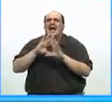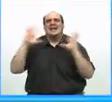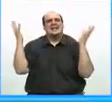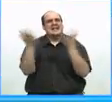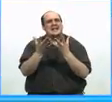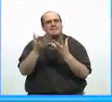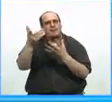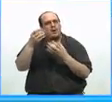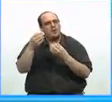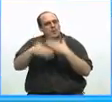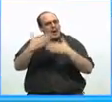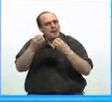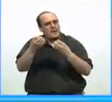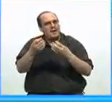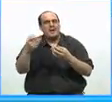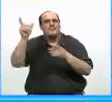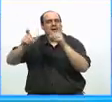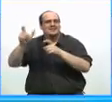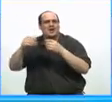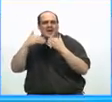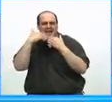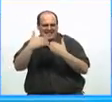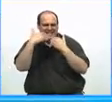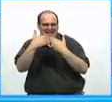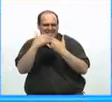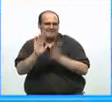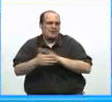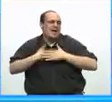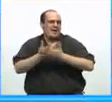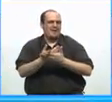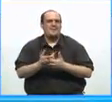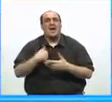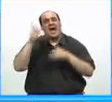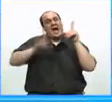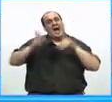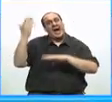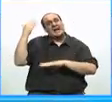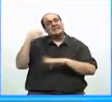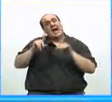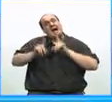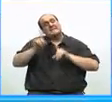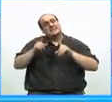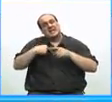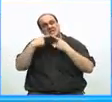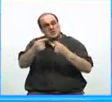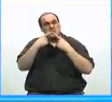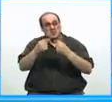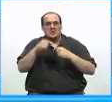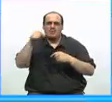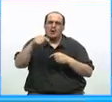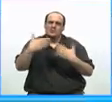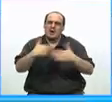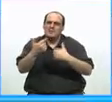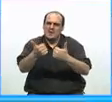clubes y en la mayoría de los momentos reciben insultos y hostilidades así que es para disfrutar un beso grande lo mejor para el final del Campeonato y cierre desde allá